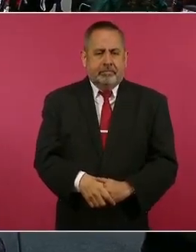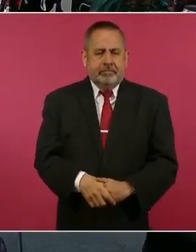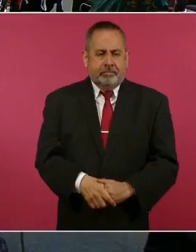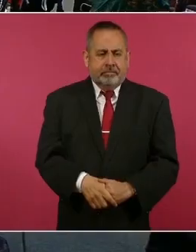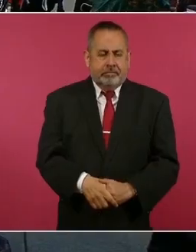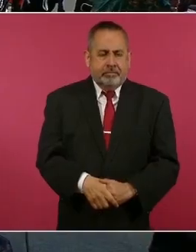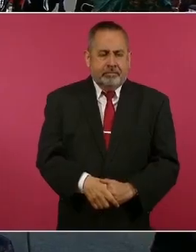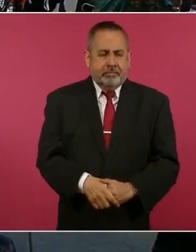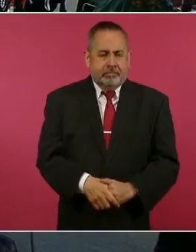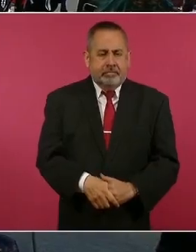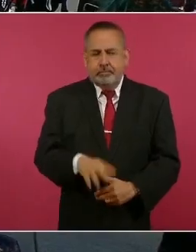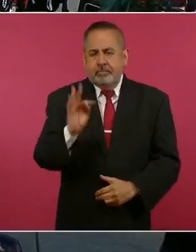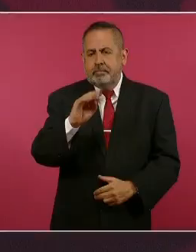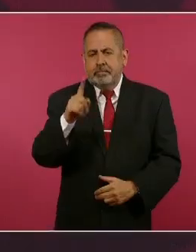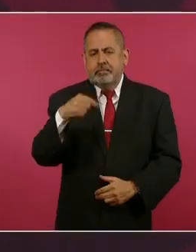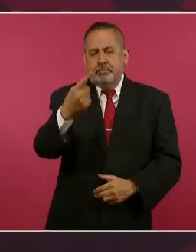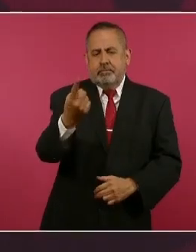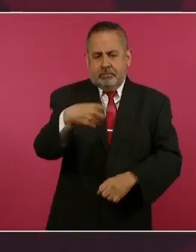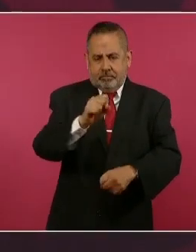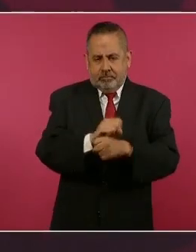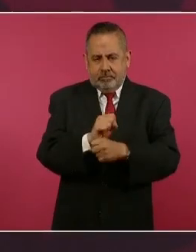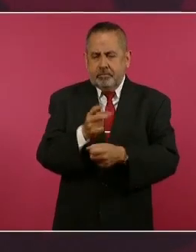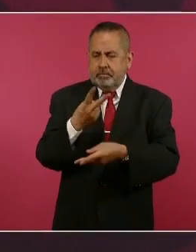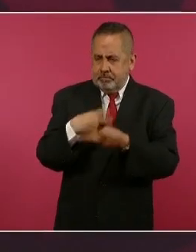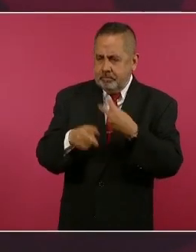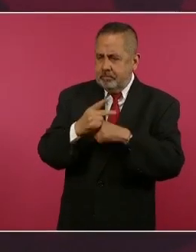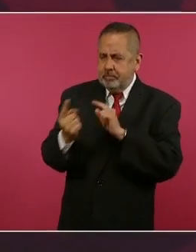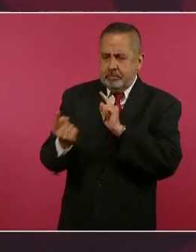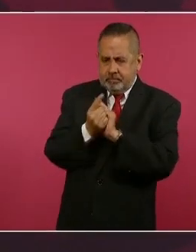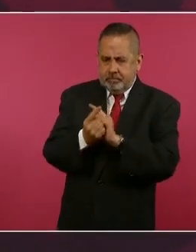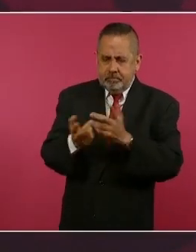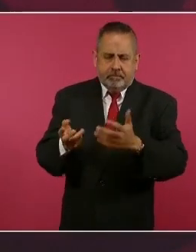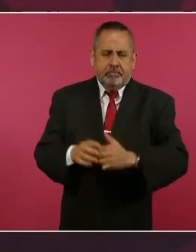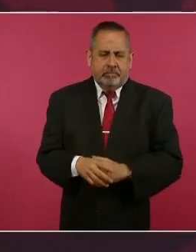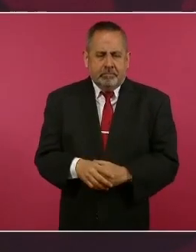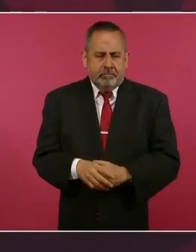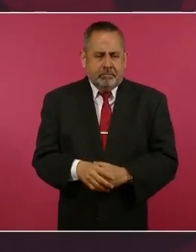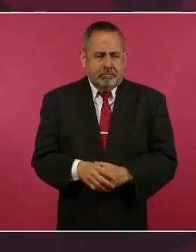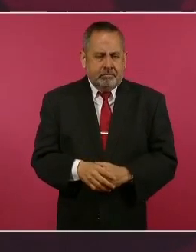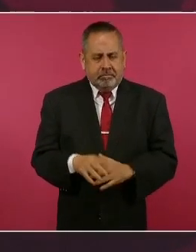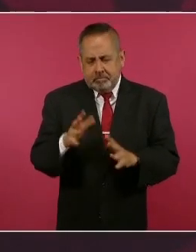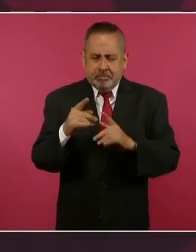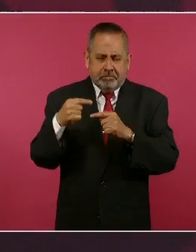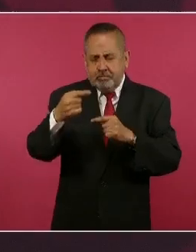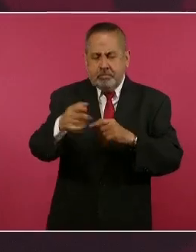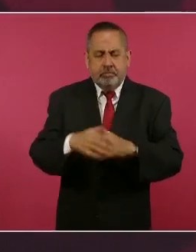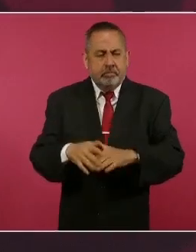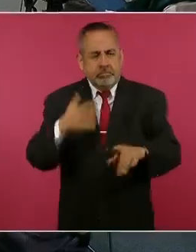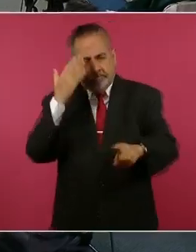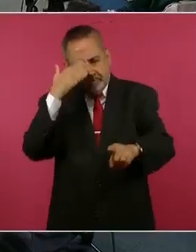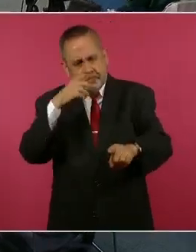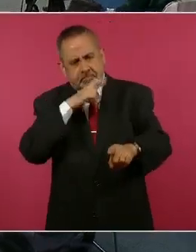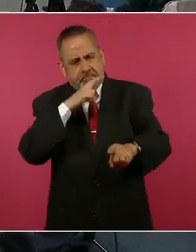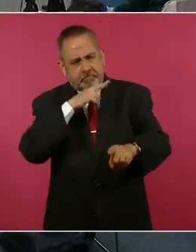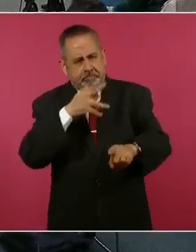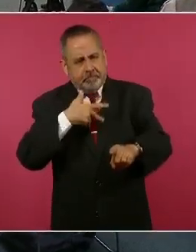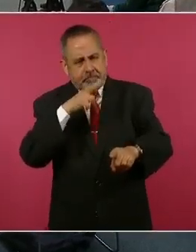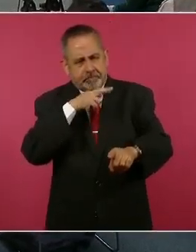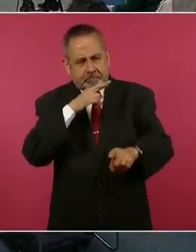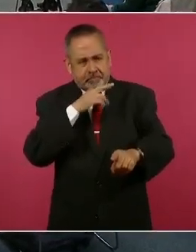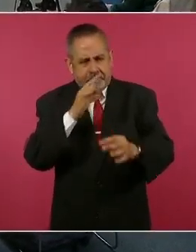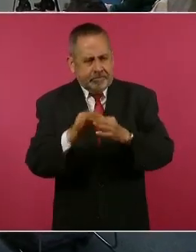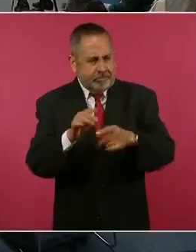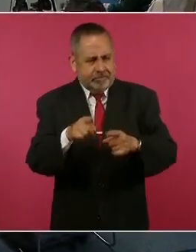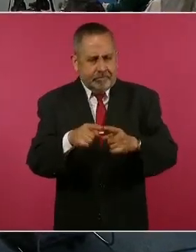Es probable que la semana próxima. Sí. Es probable. Estamos buscando. Señor presidente, como sé que está muy